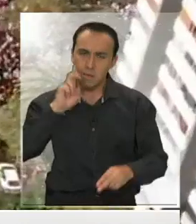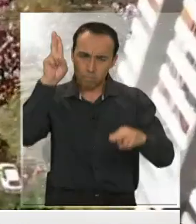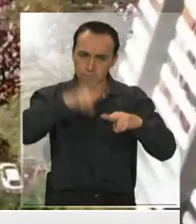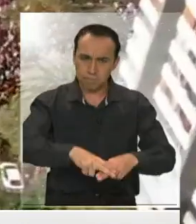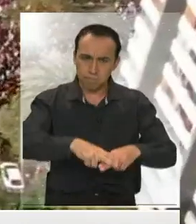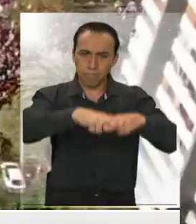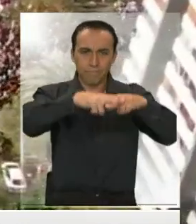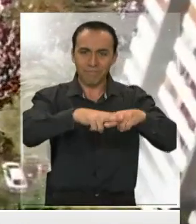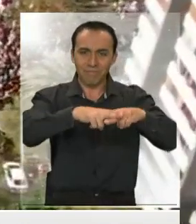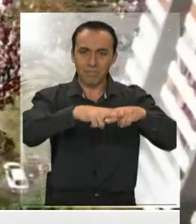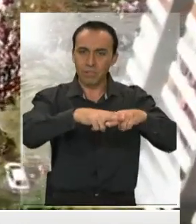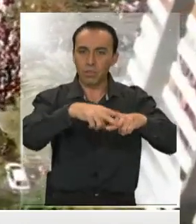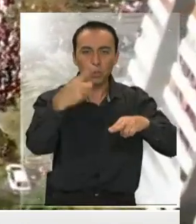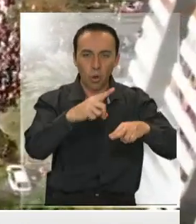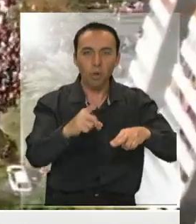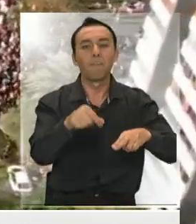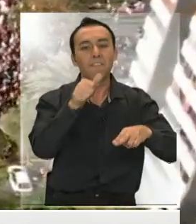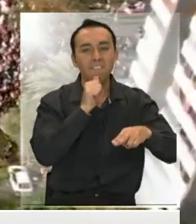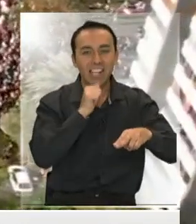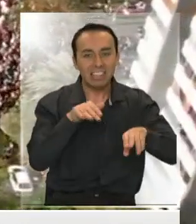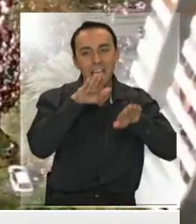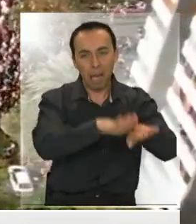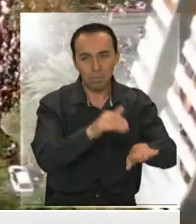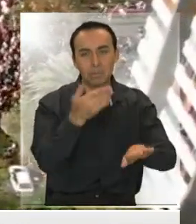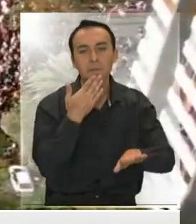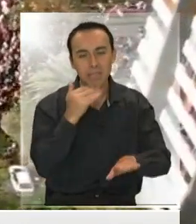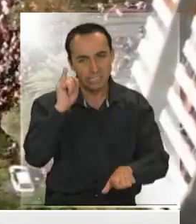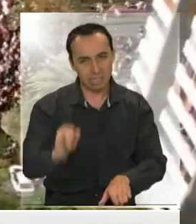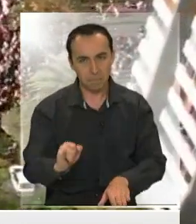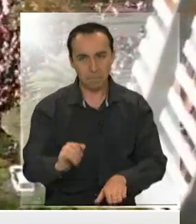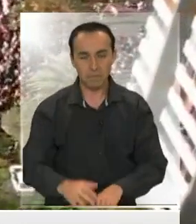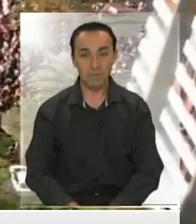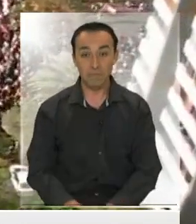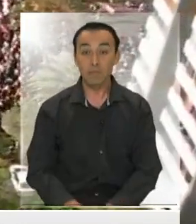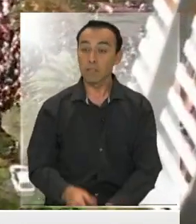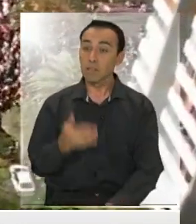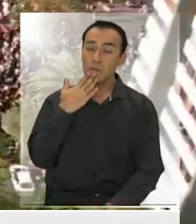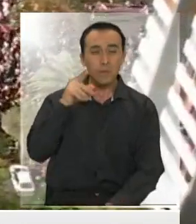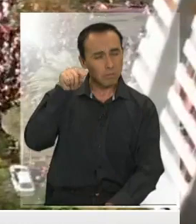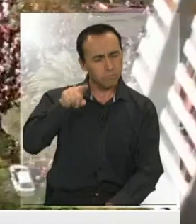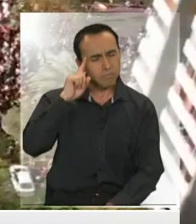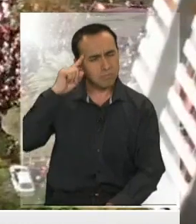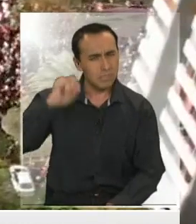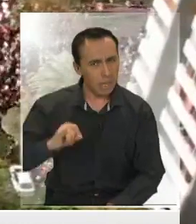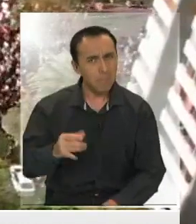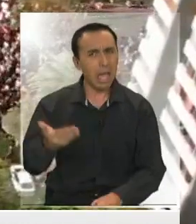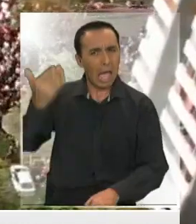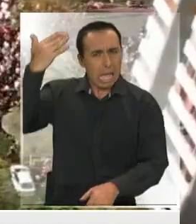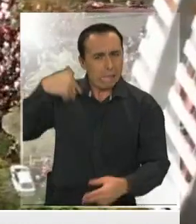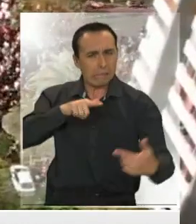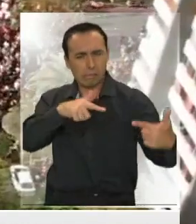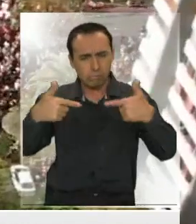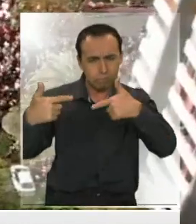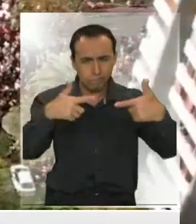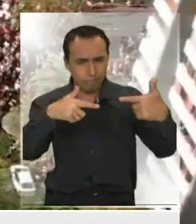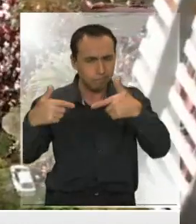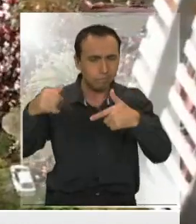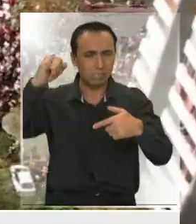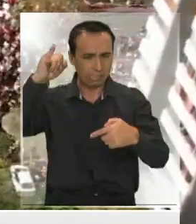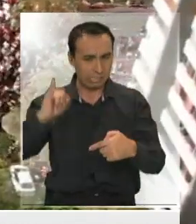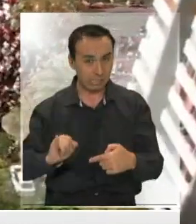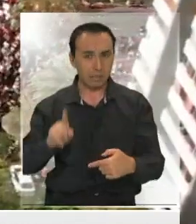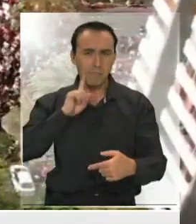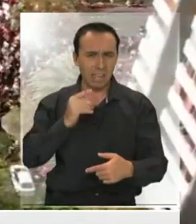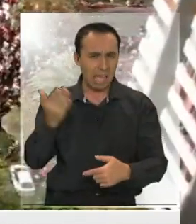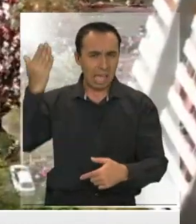infinitos. Pero recuerda además tú que ya existió esa discusión y fue súper potente en su momento manada desde la